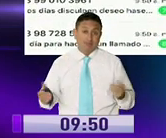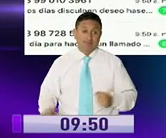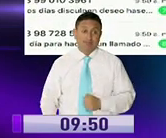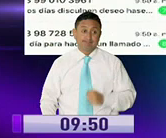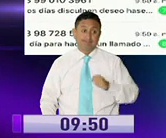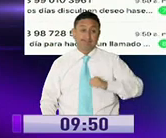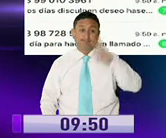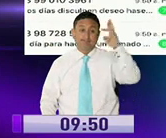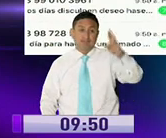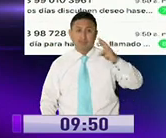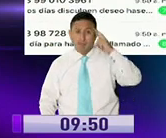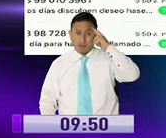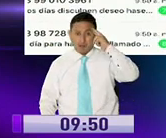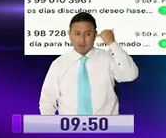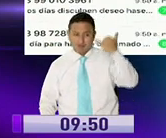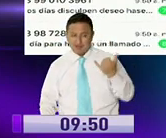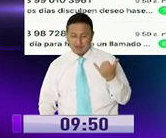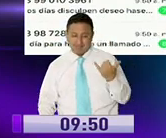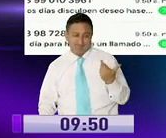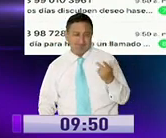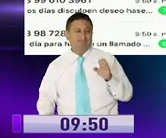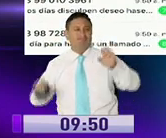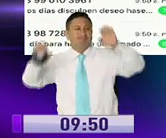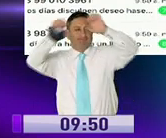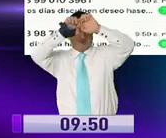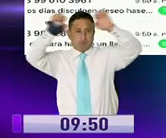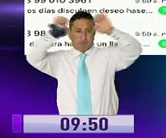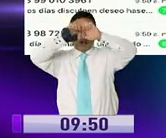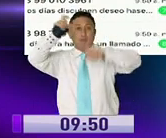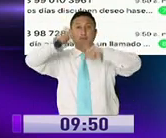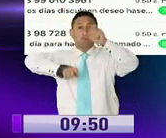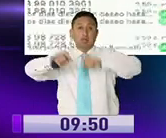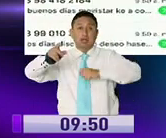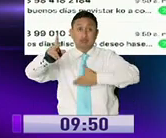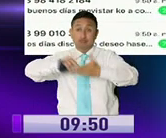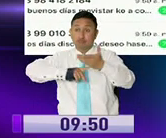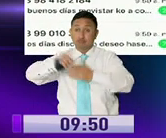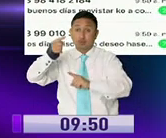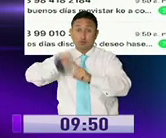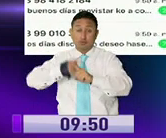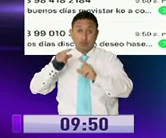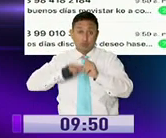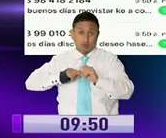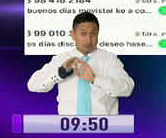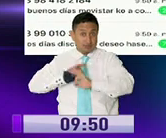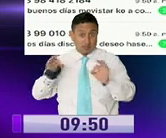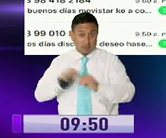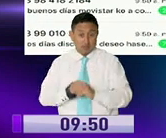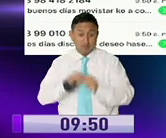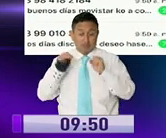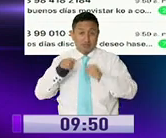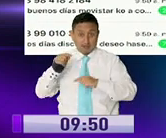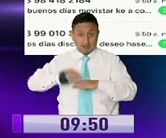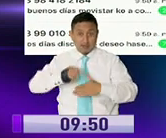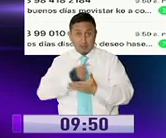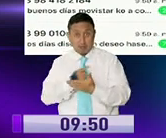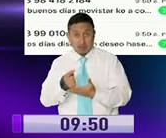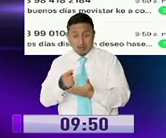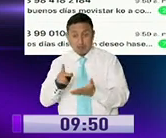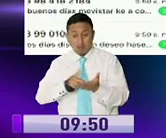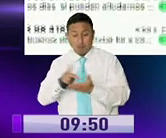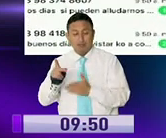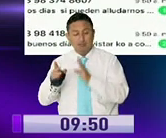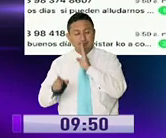racionalidad tiene que primar ahora. Uh-huh. O sea, hay muchas empresas, hay mucha gente que no han pagado sus sueldos y que lo están haciendo en el transcurso de esta semana, que tengan un poco